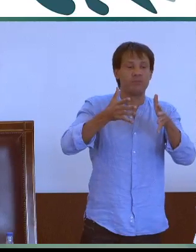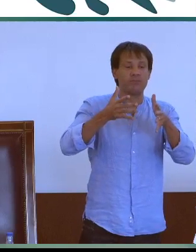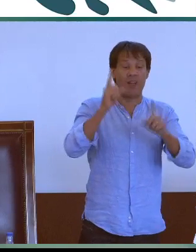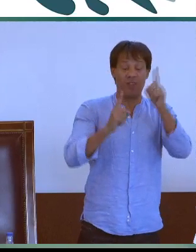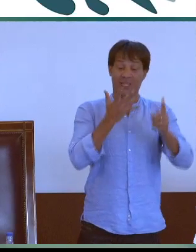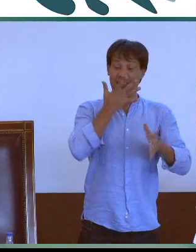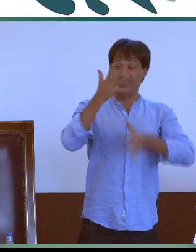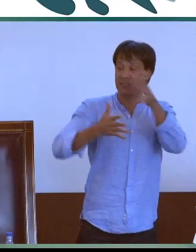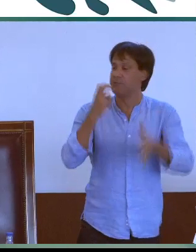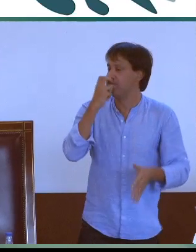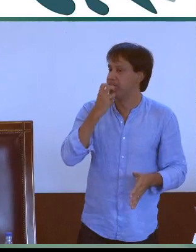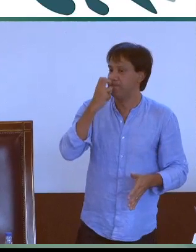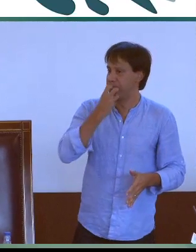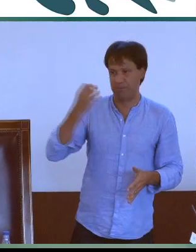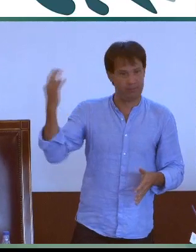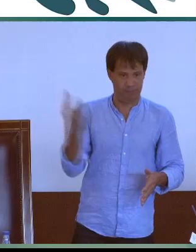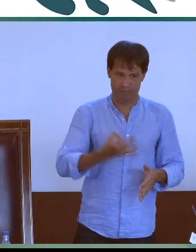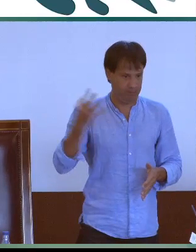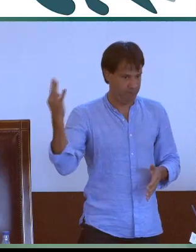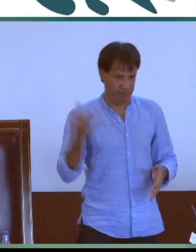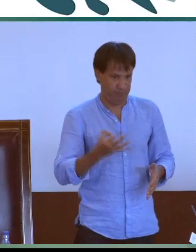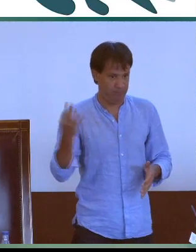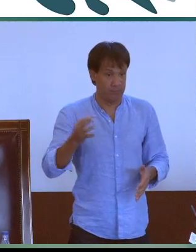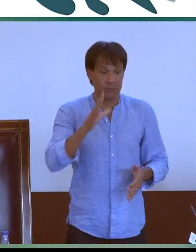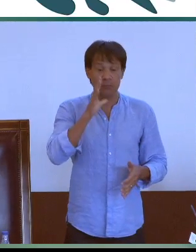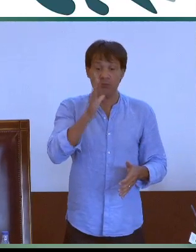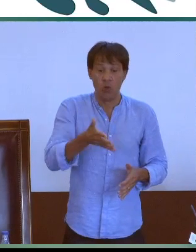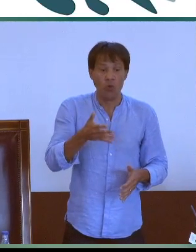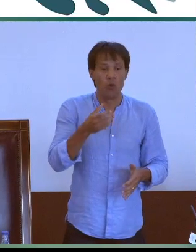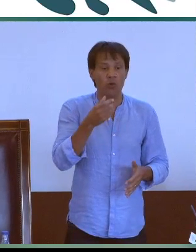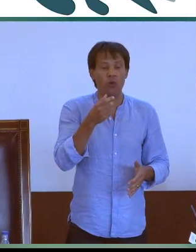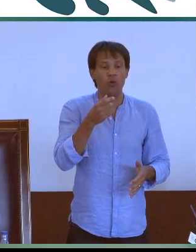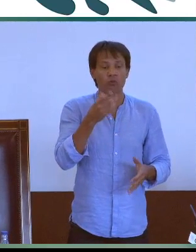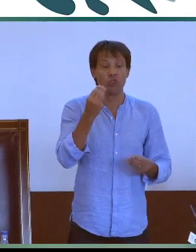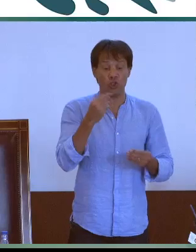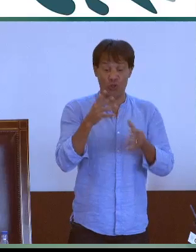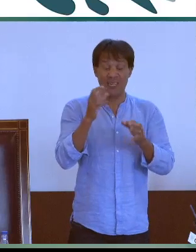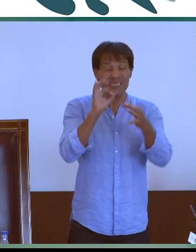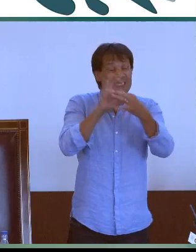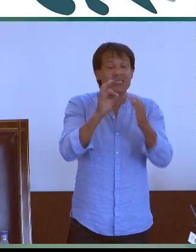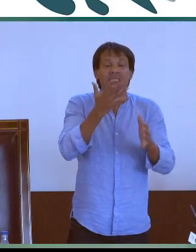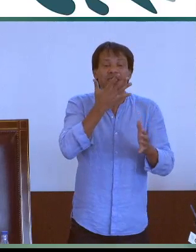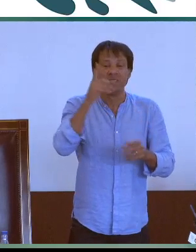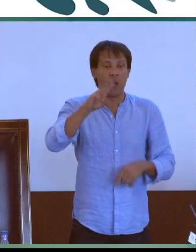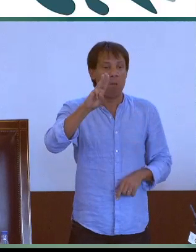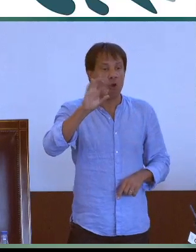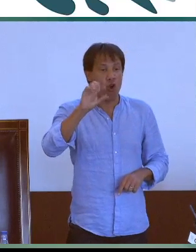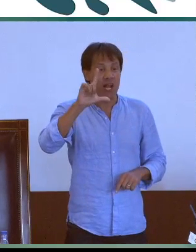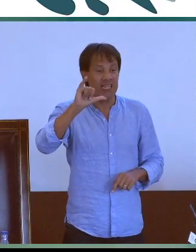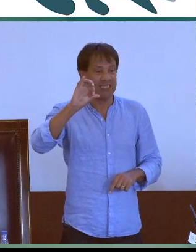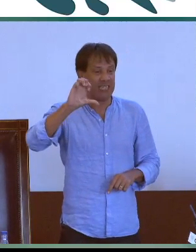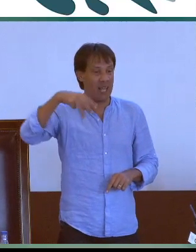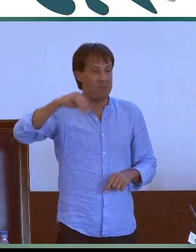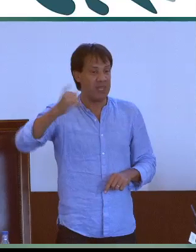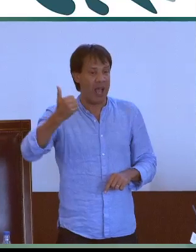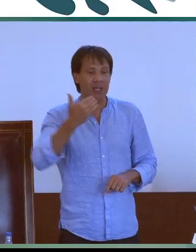Dentro del nombre hay lo que es función discriminativa. Debes oralizarlo. ¿Por qué? Porque muchas